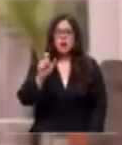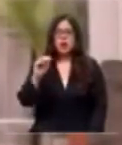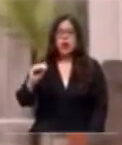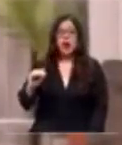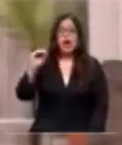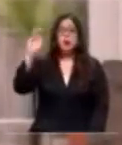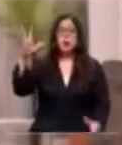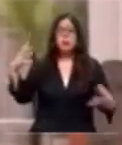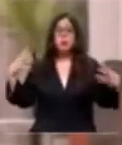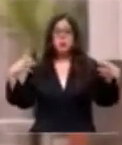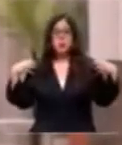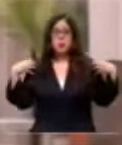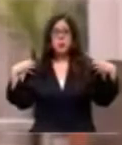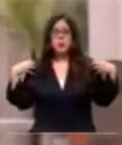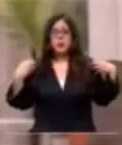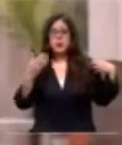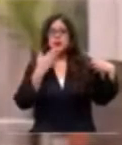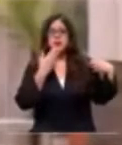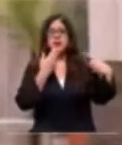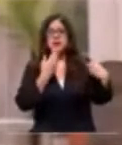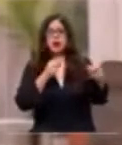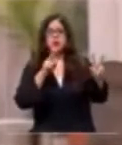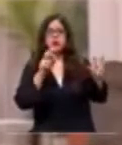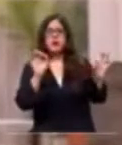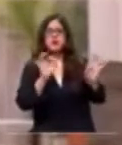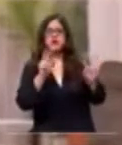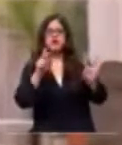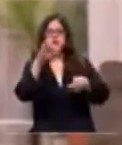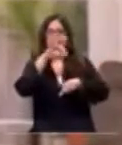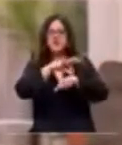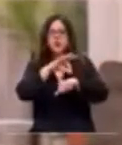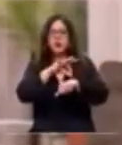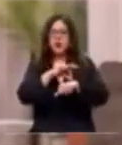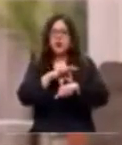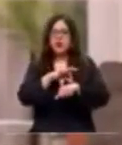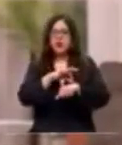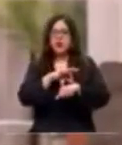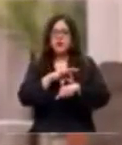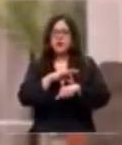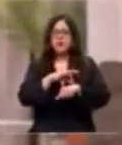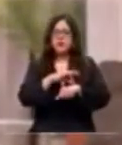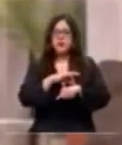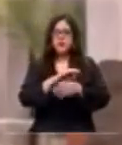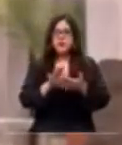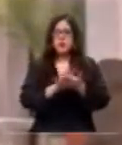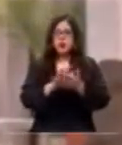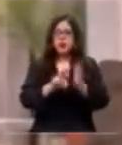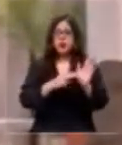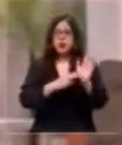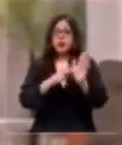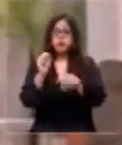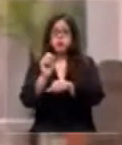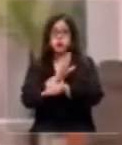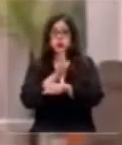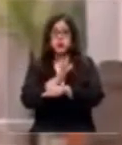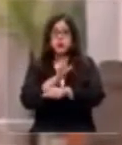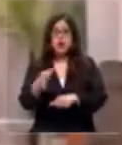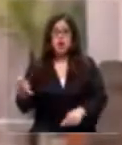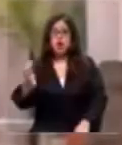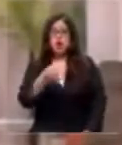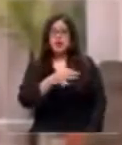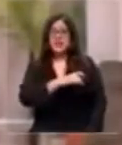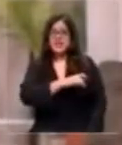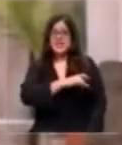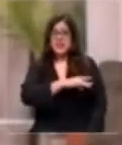tema que no es menor, que incomoda, que tiene que ver con la enfermedad. O sea, poder que una ficción, como dices tú, una teleserie, como dicen en Chile,